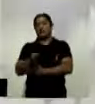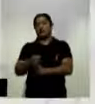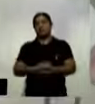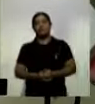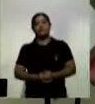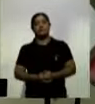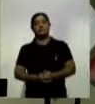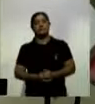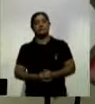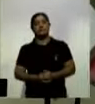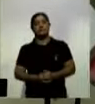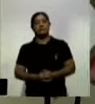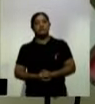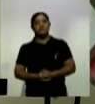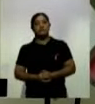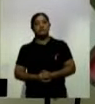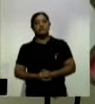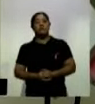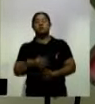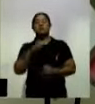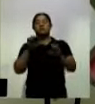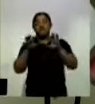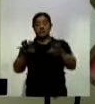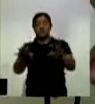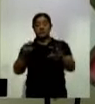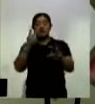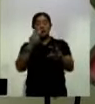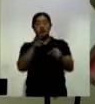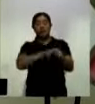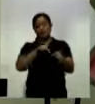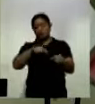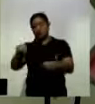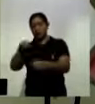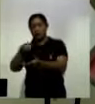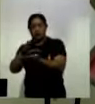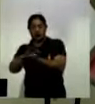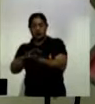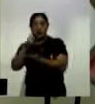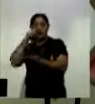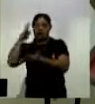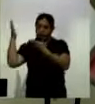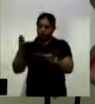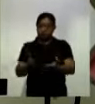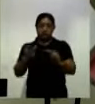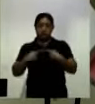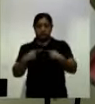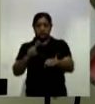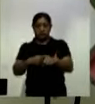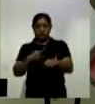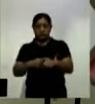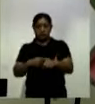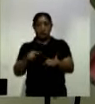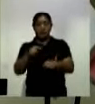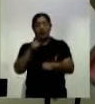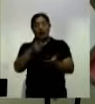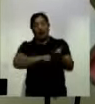COVID-19. La adaptación de estas dos unidades médicas para recibir a los pacientes que sean portador